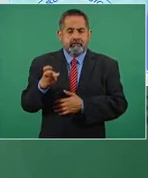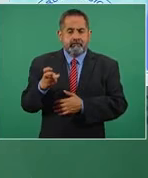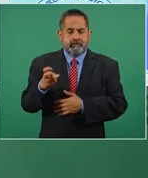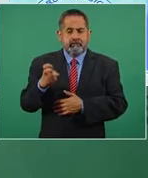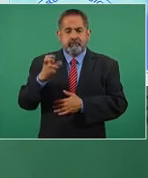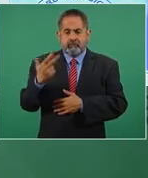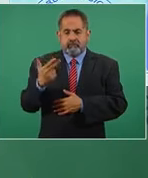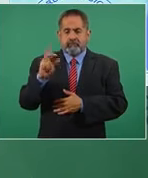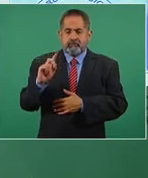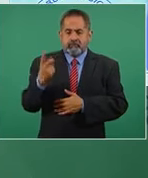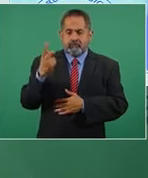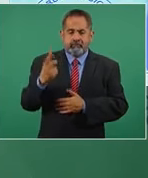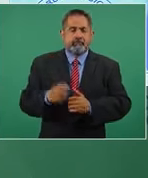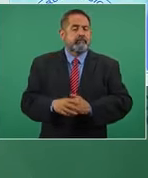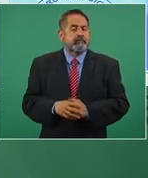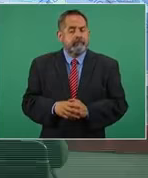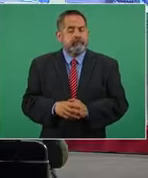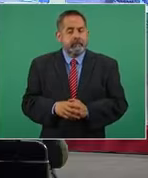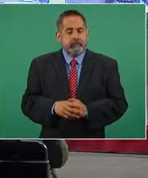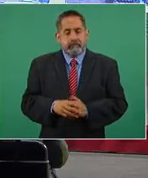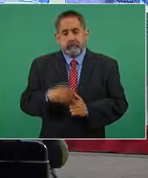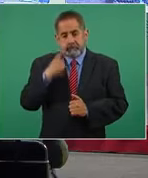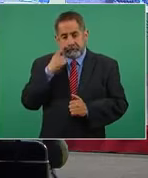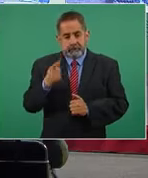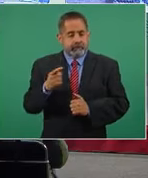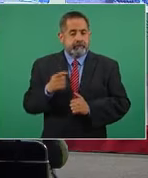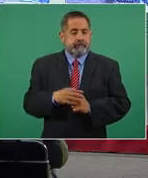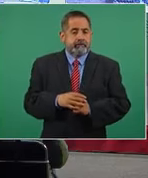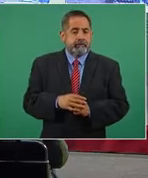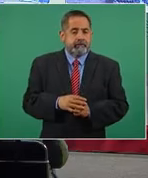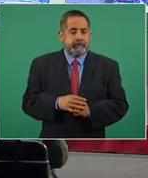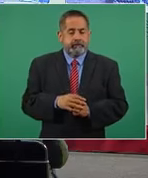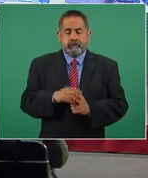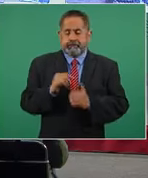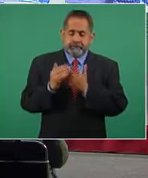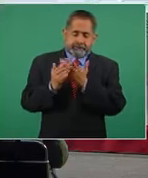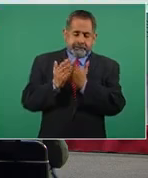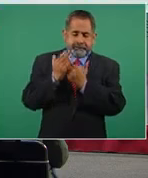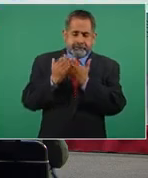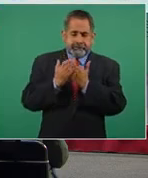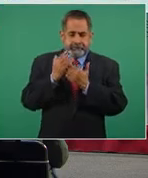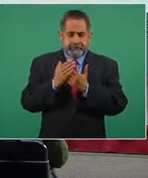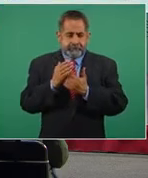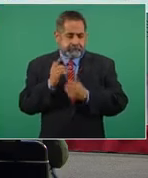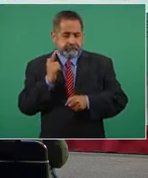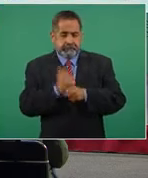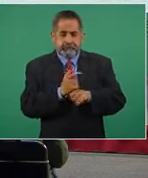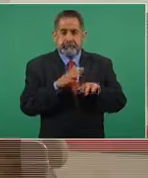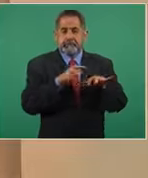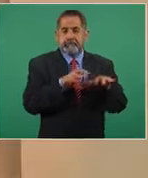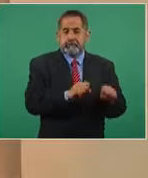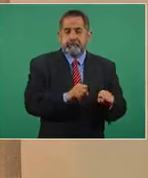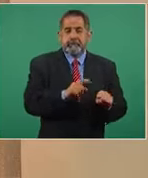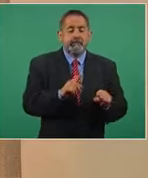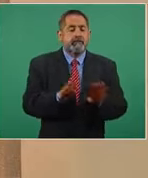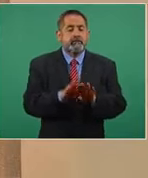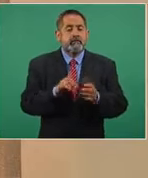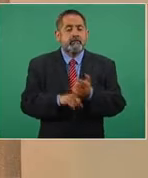6,710,308 dólares. Aquí desde el día en la madrugada se hizo un aseguramiento